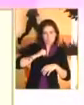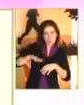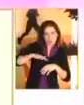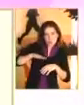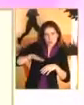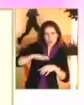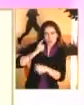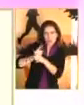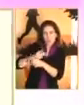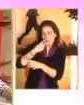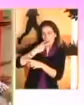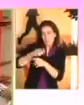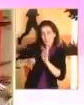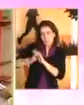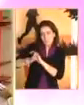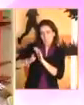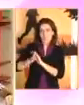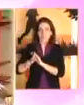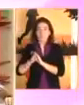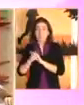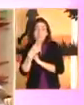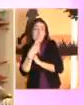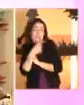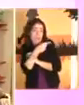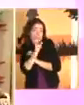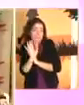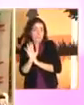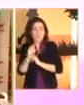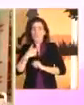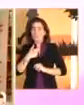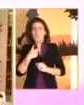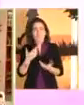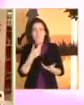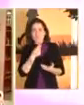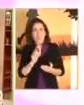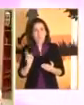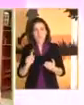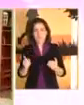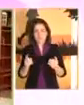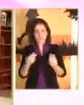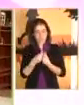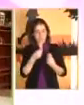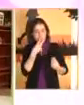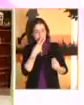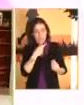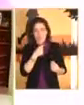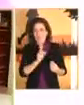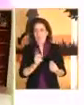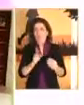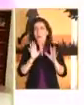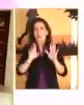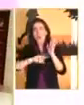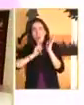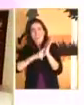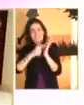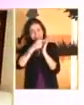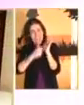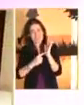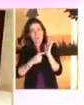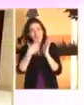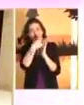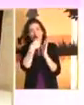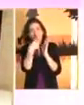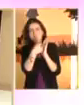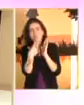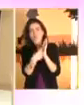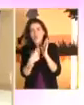Pero sin embargo, es que no, yo no sé por qué esta ley tan restrictiva y bueno, tan prohibitiva. Es yo que sí, no lo yo, entiendo. Yo tengo